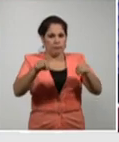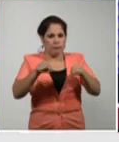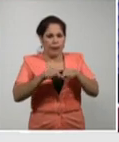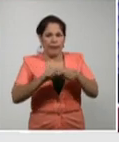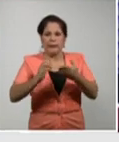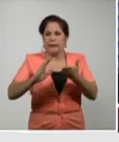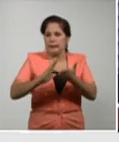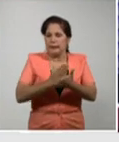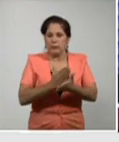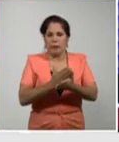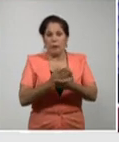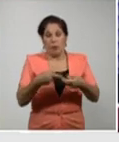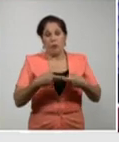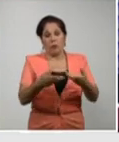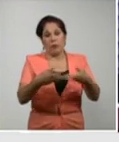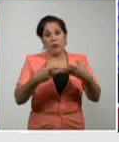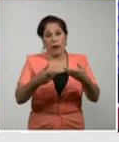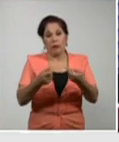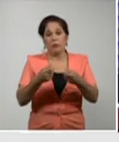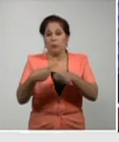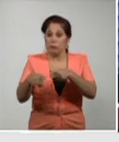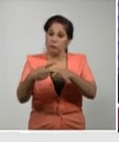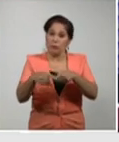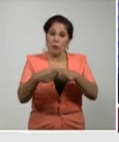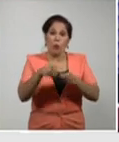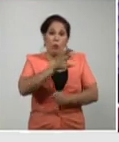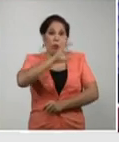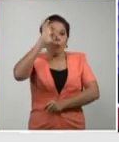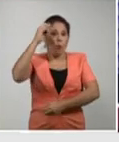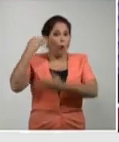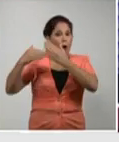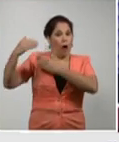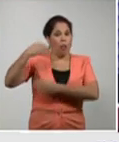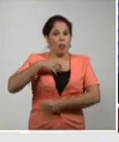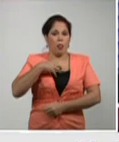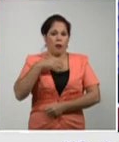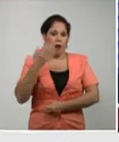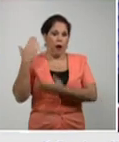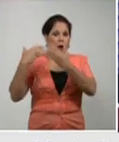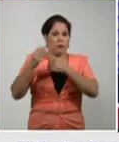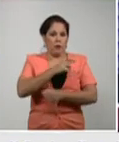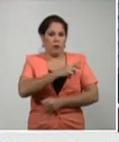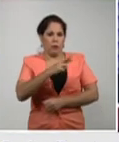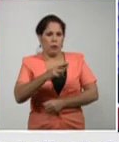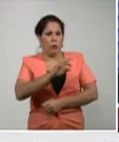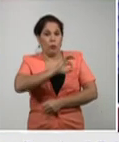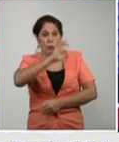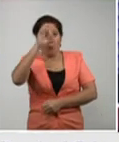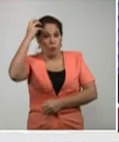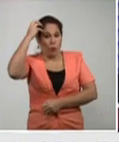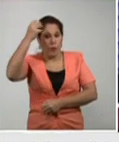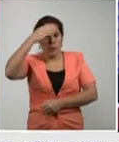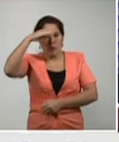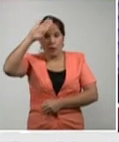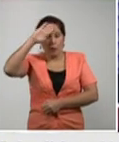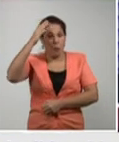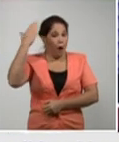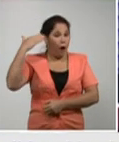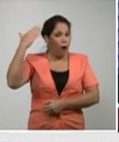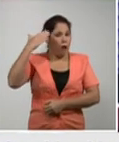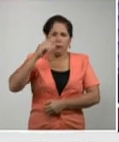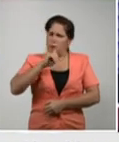un gasto de recursos importante que nunca la revolución y el gobierno cubano